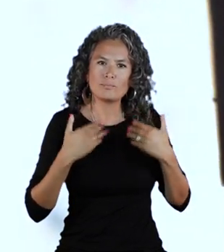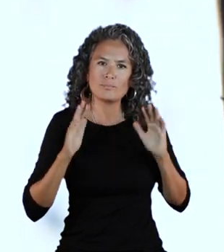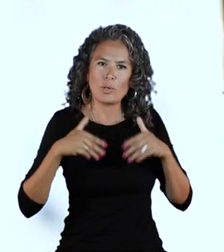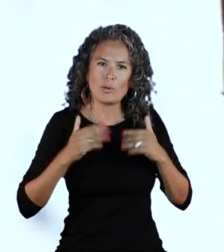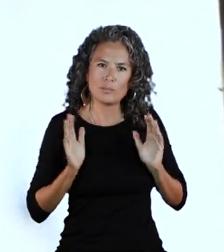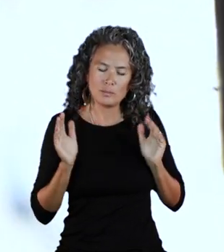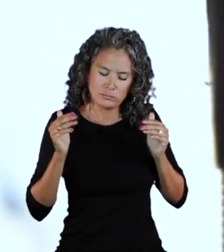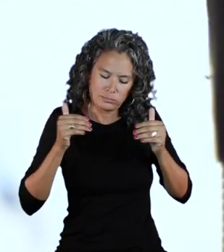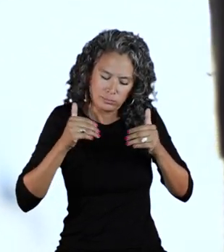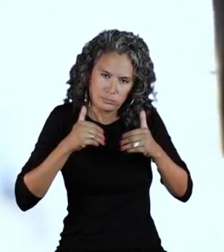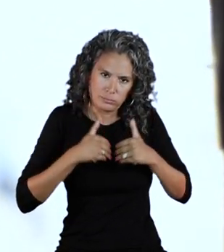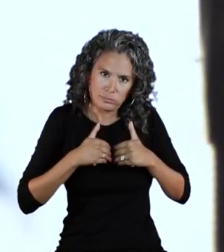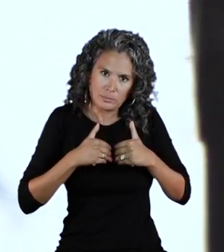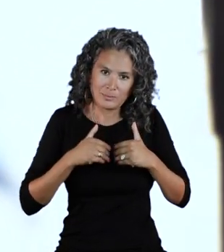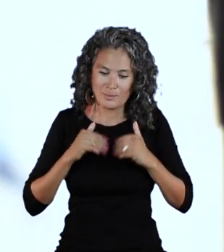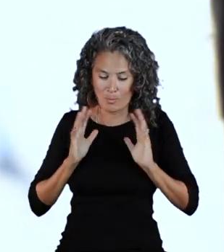a mi mundo en el que sí